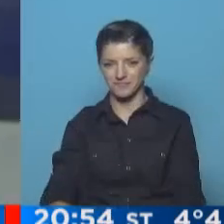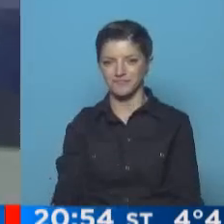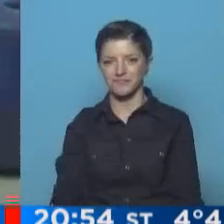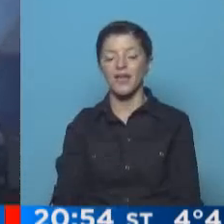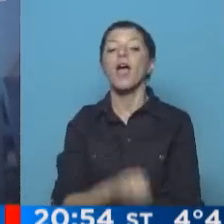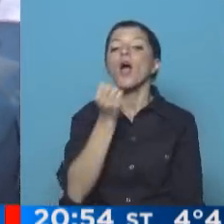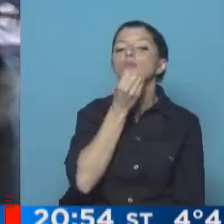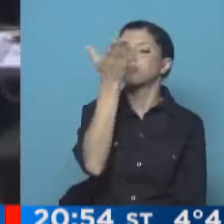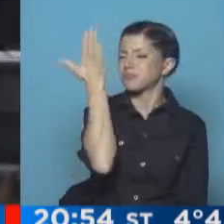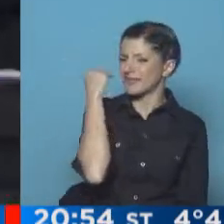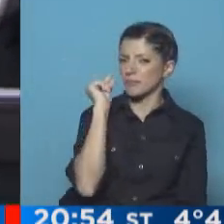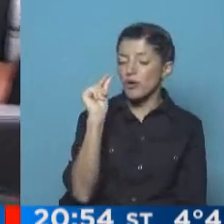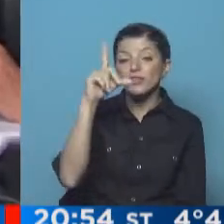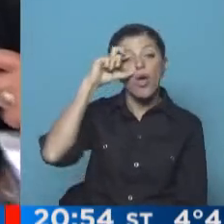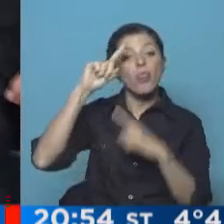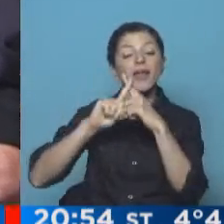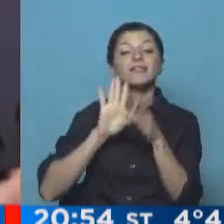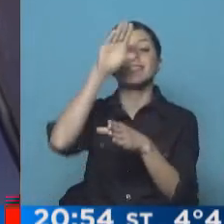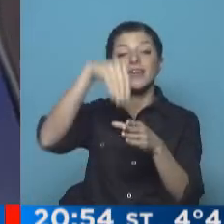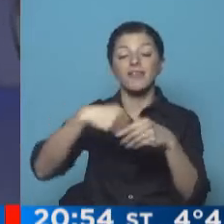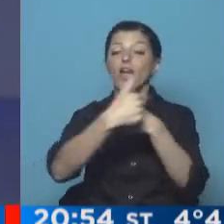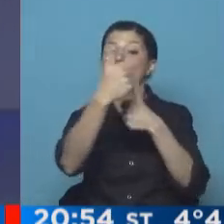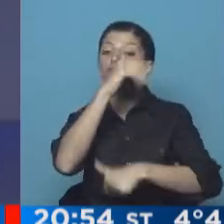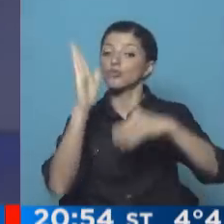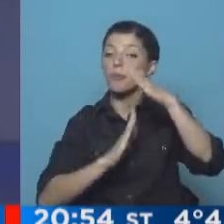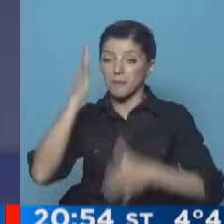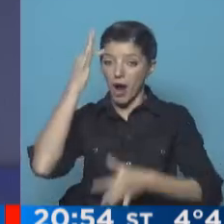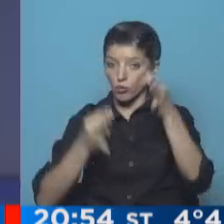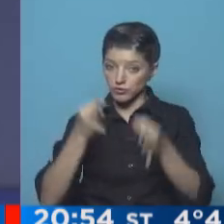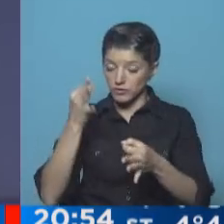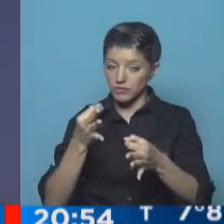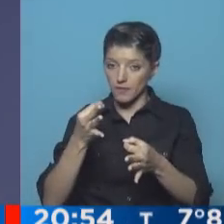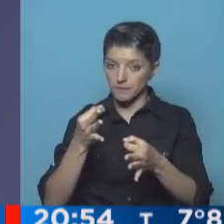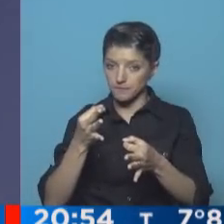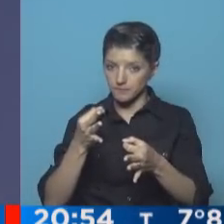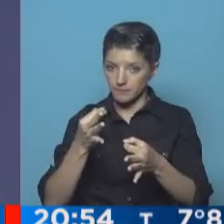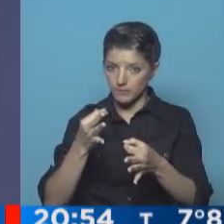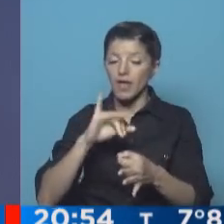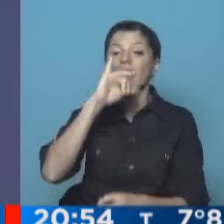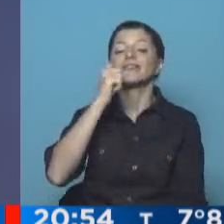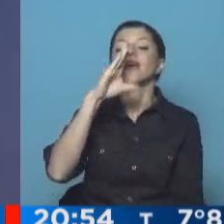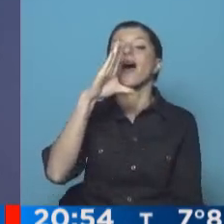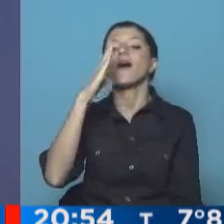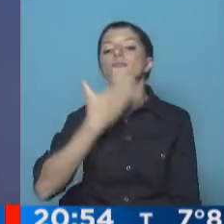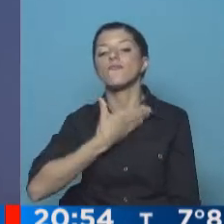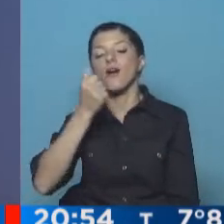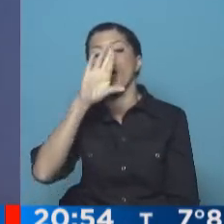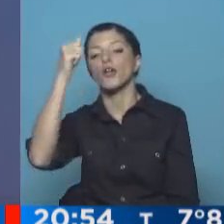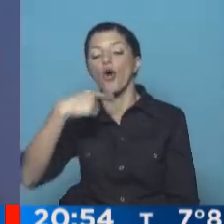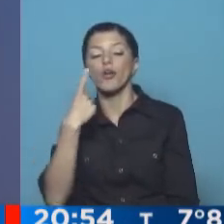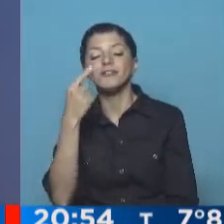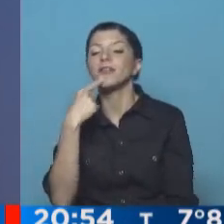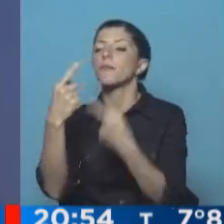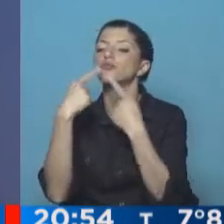Declaraciones de hace instantes del ex integrante de la Corte Suprema de Justicia. Nos referimos al doctor Eugenio Zaffaroni. Fue consultado sobre el